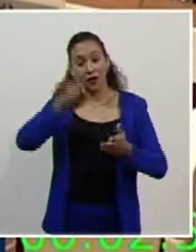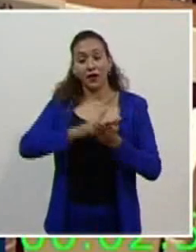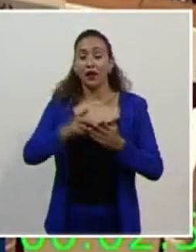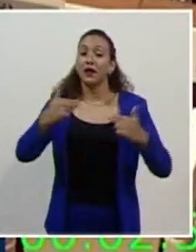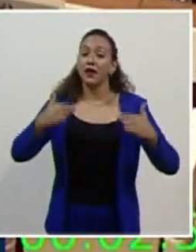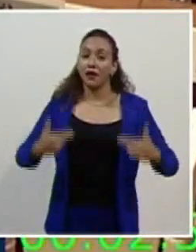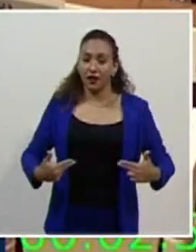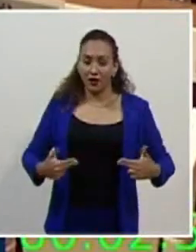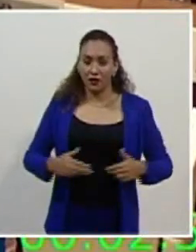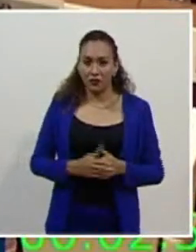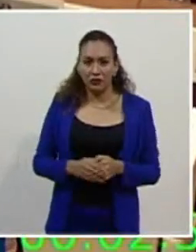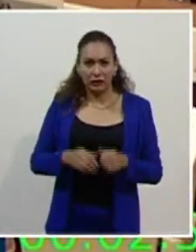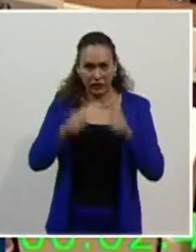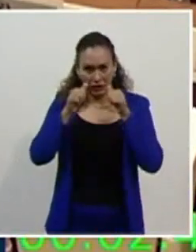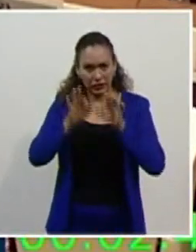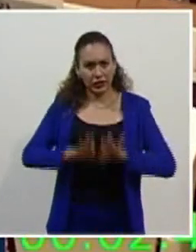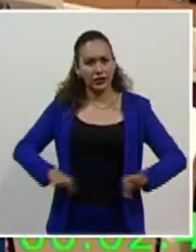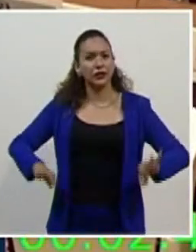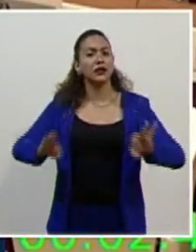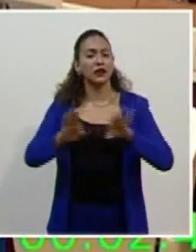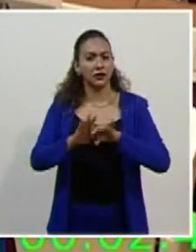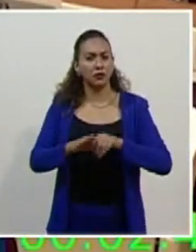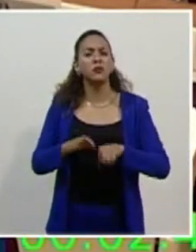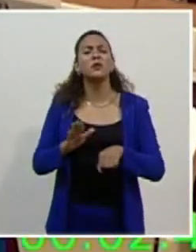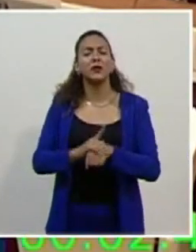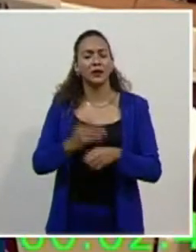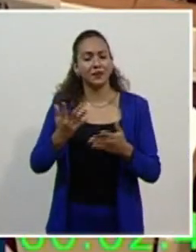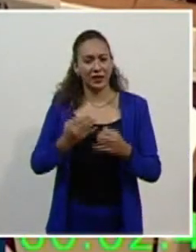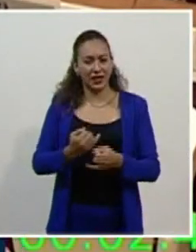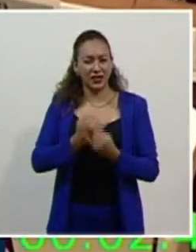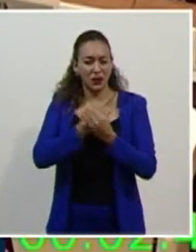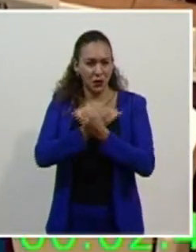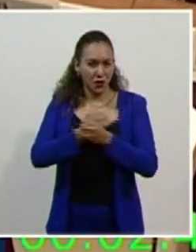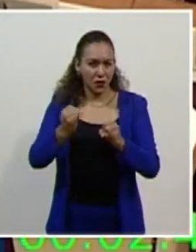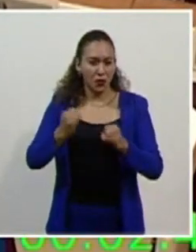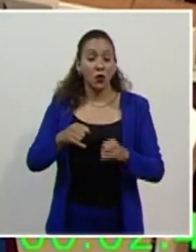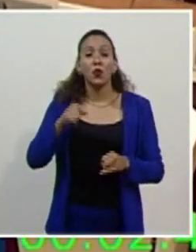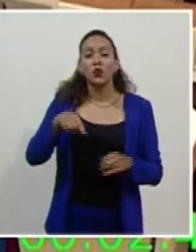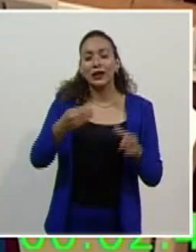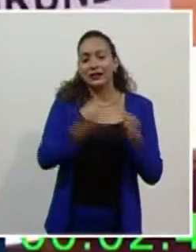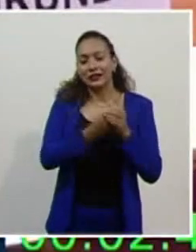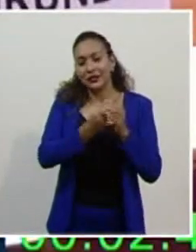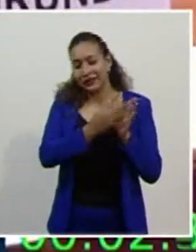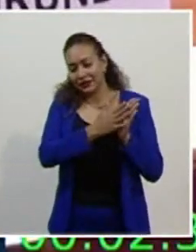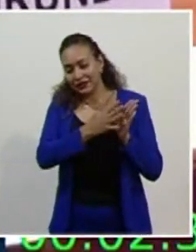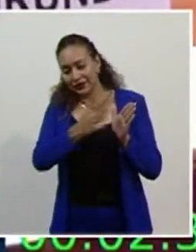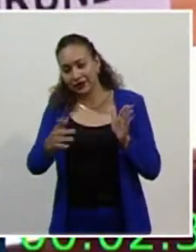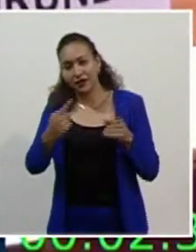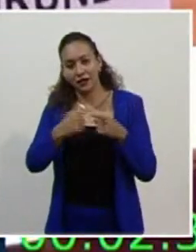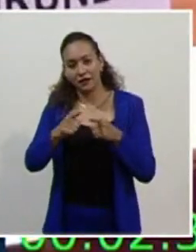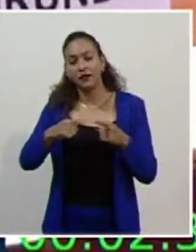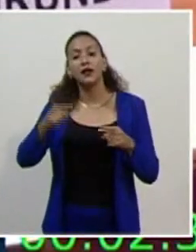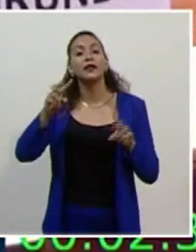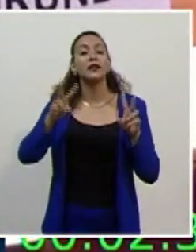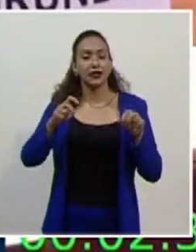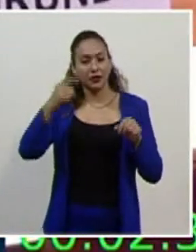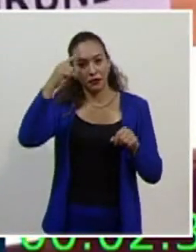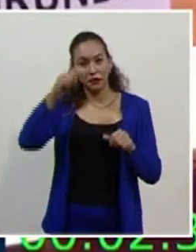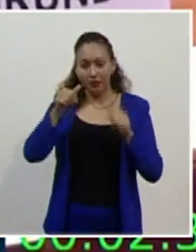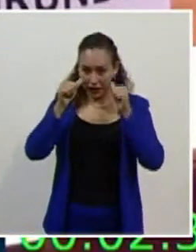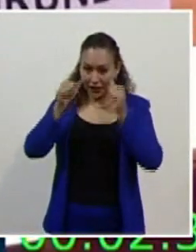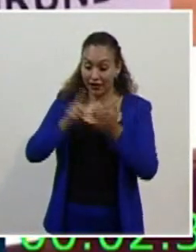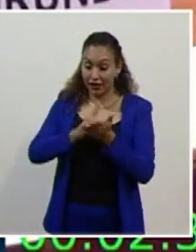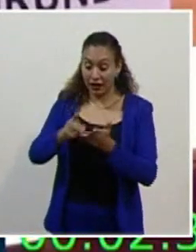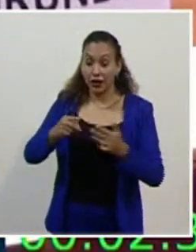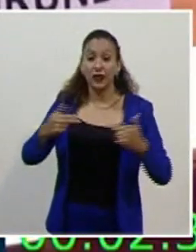Humanos, Volker Turk, al inaugurar el 17 periodo de sesiones del mecanismo de expertos sobre los derechos de los pueblos